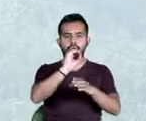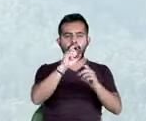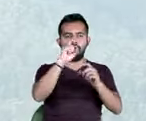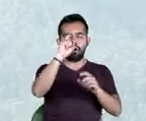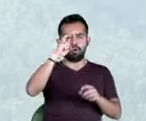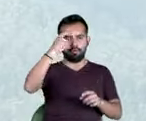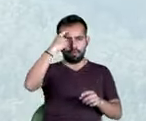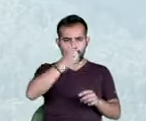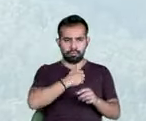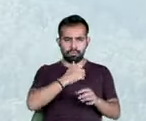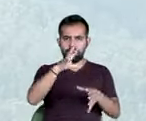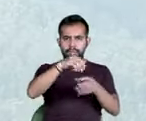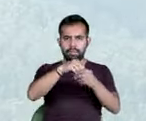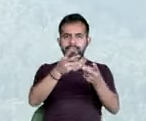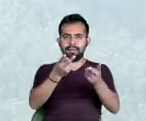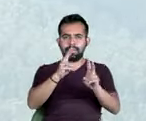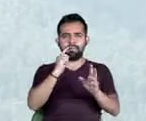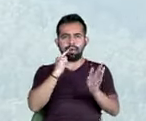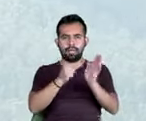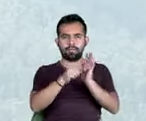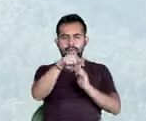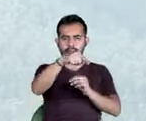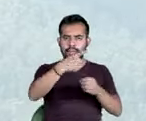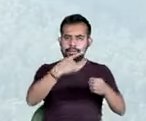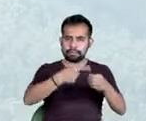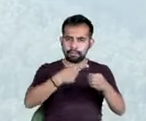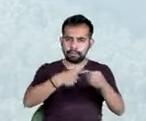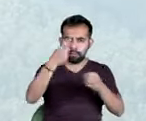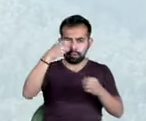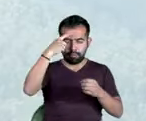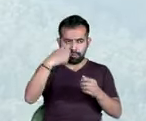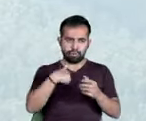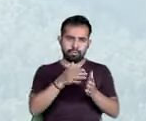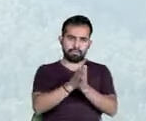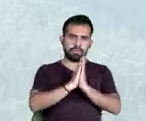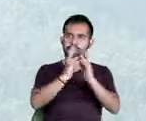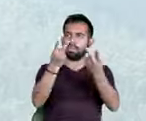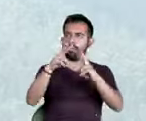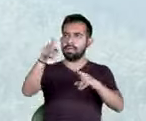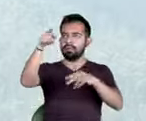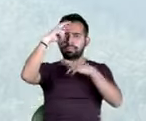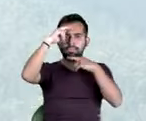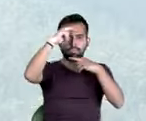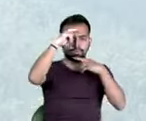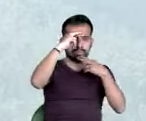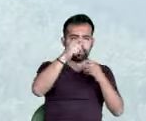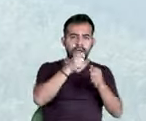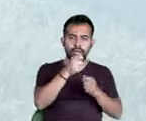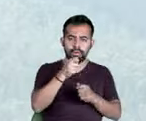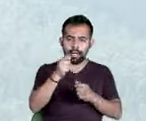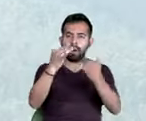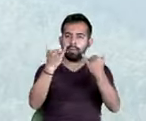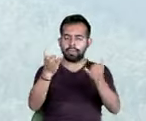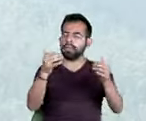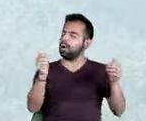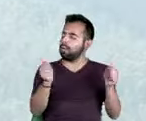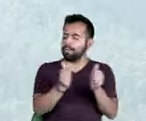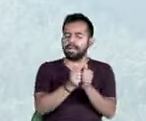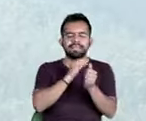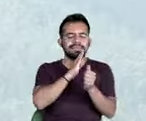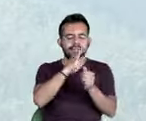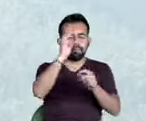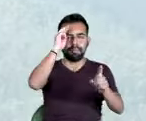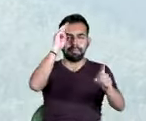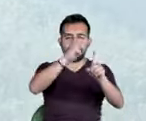como el gobierno del Distrito Metropolitano de Quito, y yo les voy a pedir incluso a los medios de comunicación que me acompañen mucho con ese mensaje.